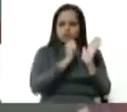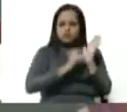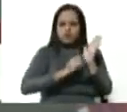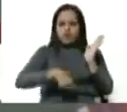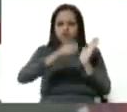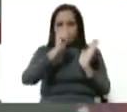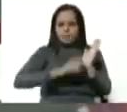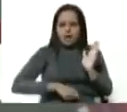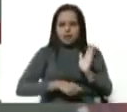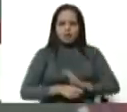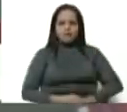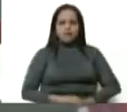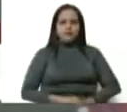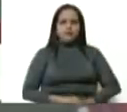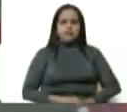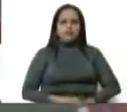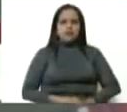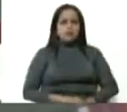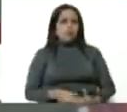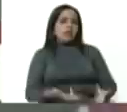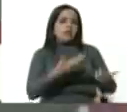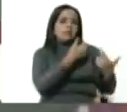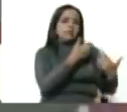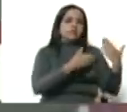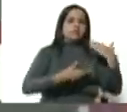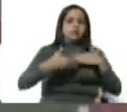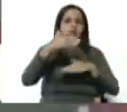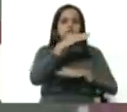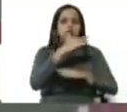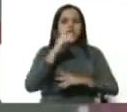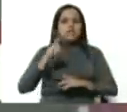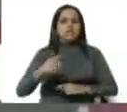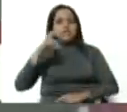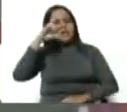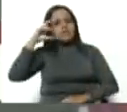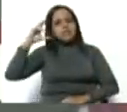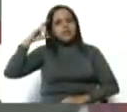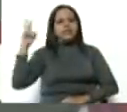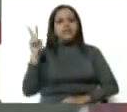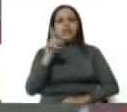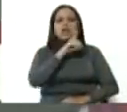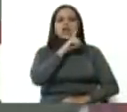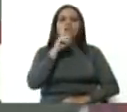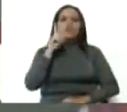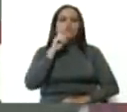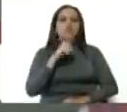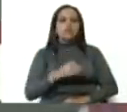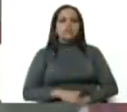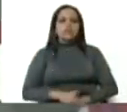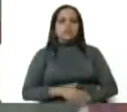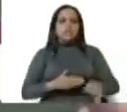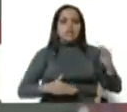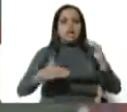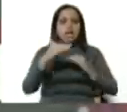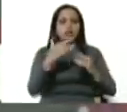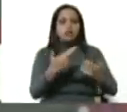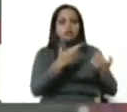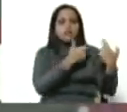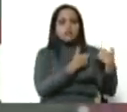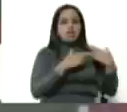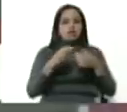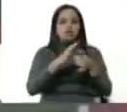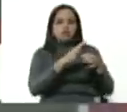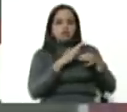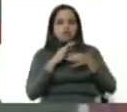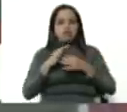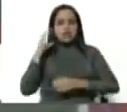firmado por el señor Josep Borrell y el señor Jorge Arriaza a nombre del alto representante de la Unión Europea y del